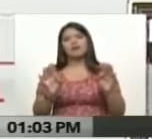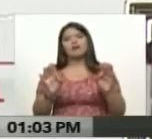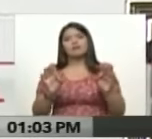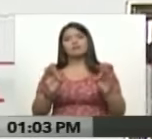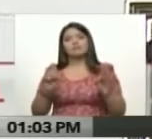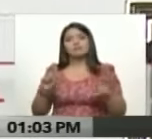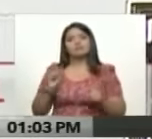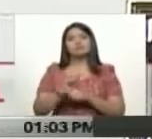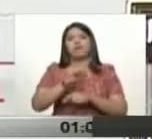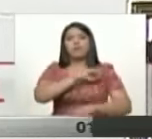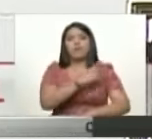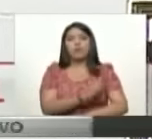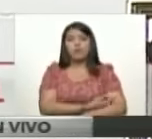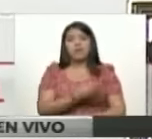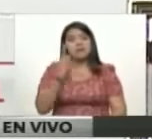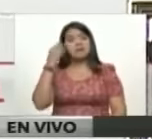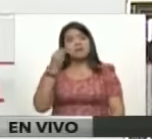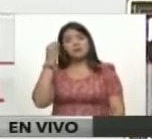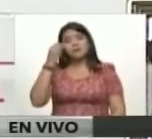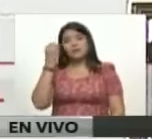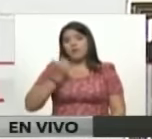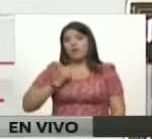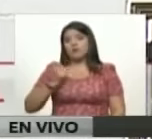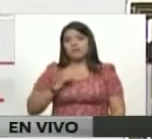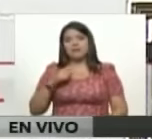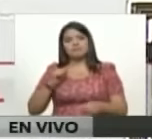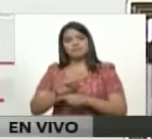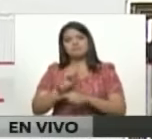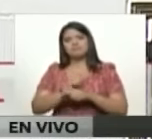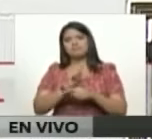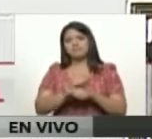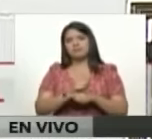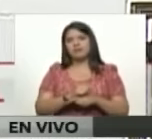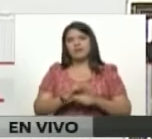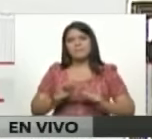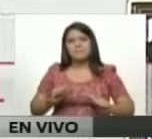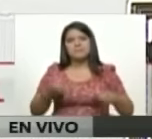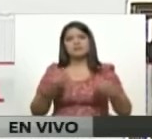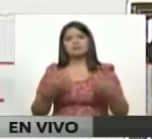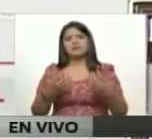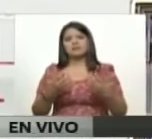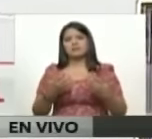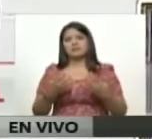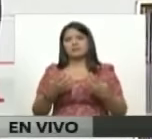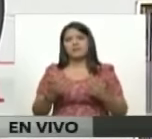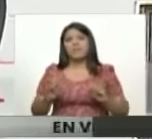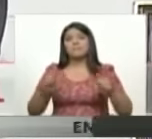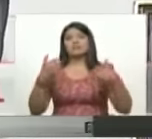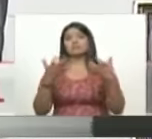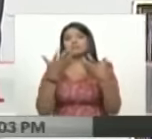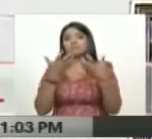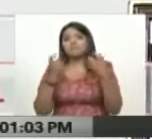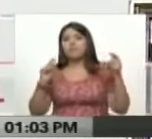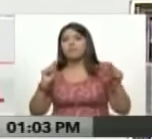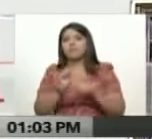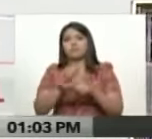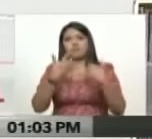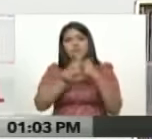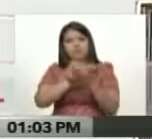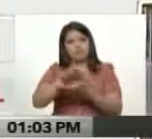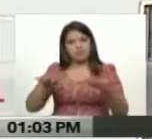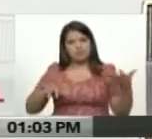poder, que piensa cualquier provocación que pueda encender la chispa que encienda la paradera.